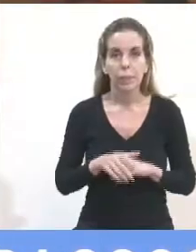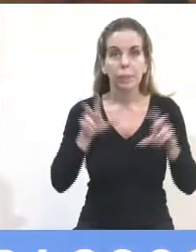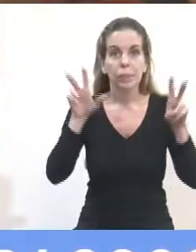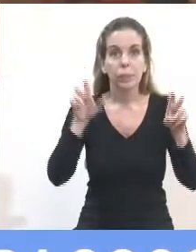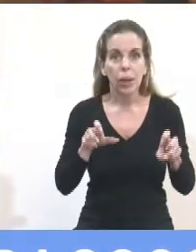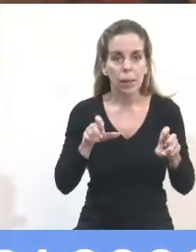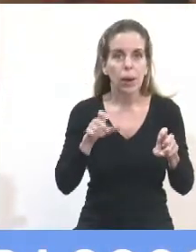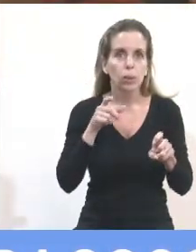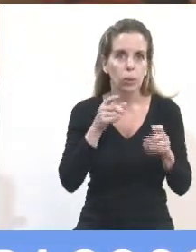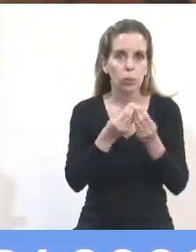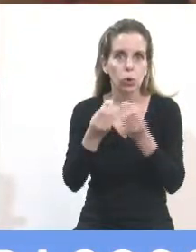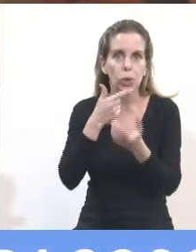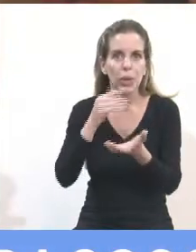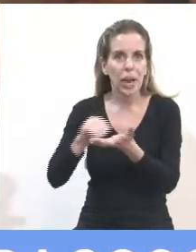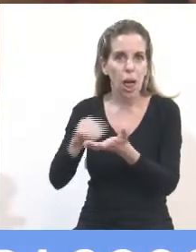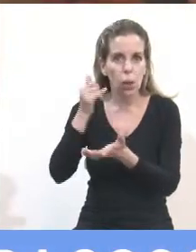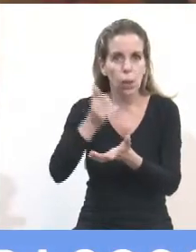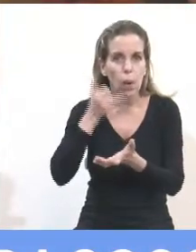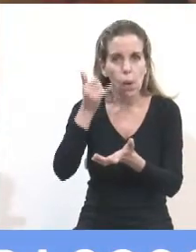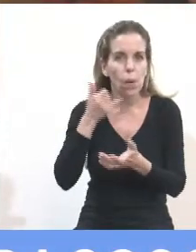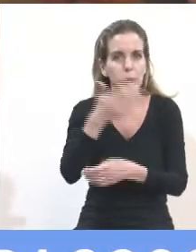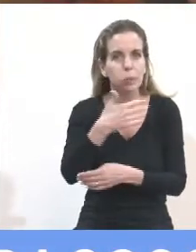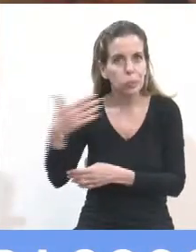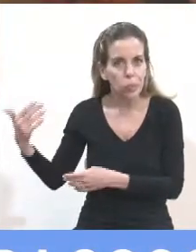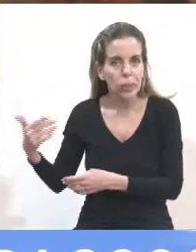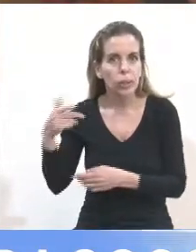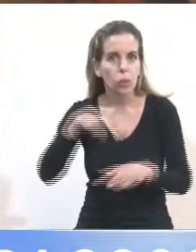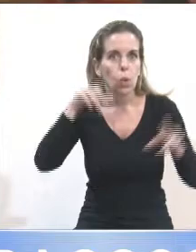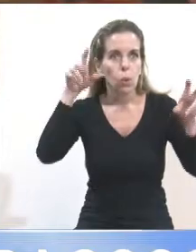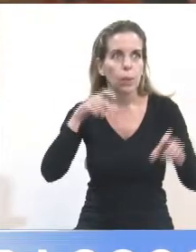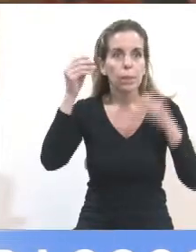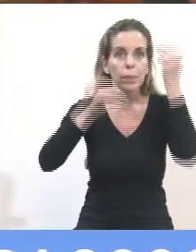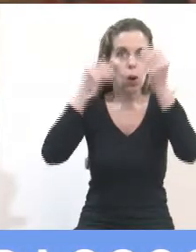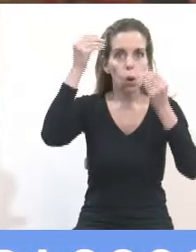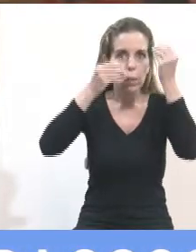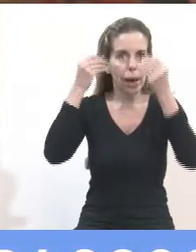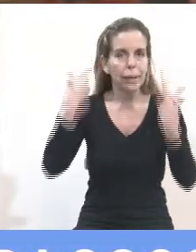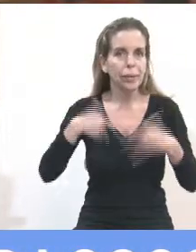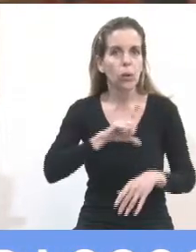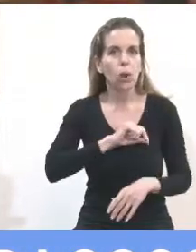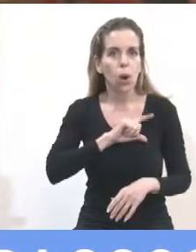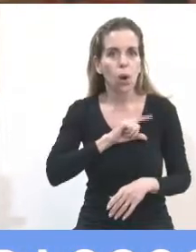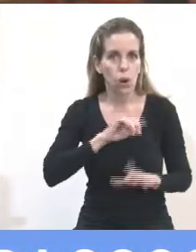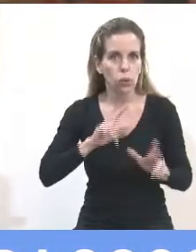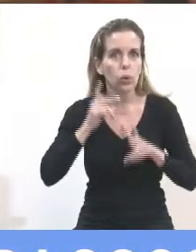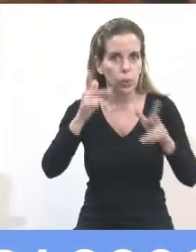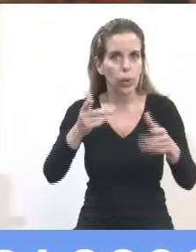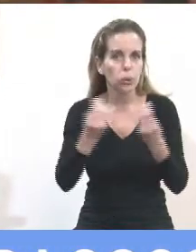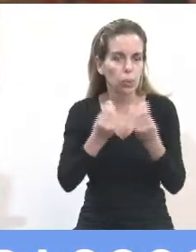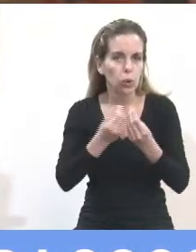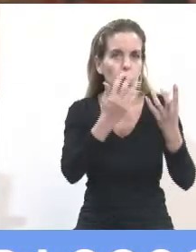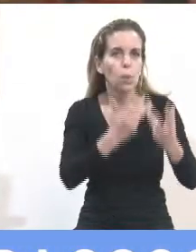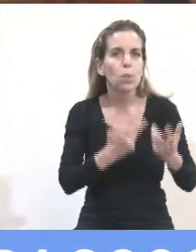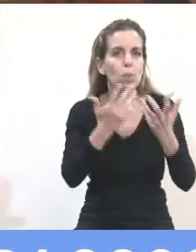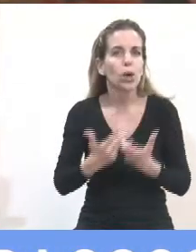como bien lo han manifestado quienes me antecedieron en la palabra, muy preocupante y muy doloroso. Por eso tantos